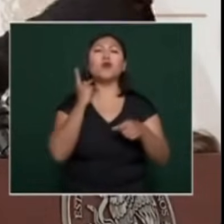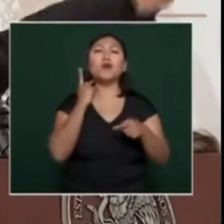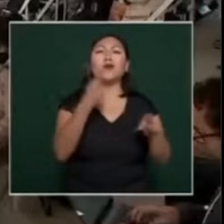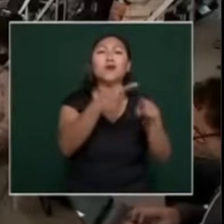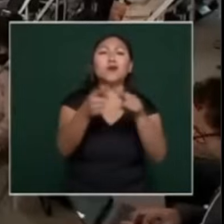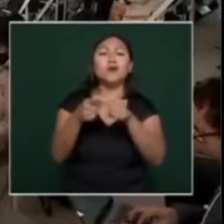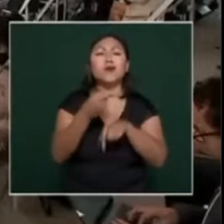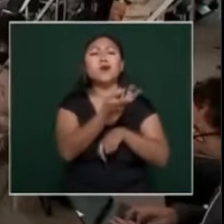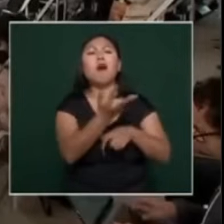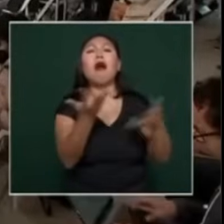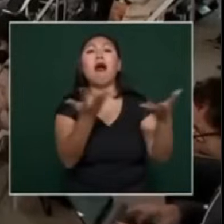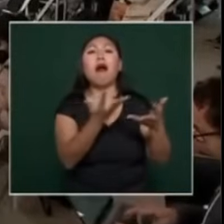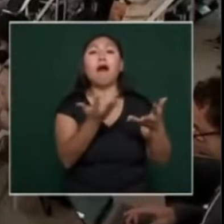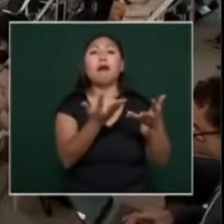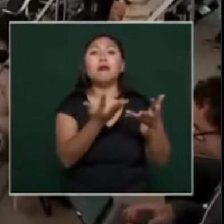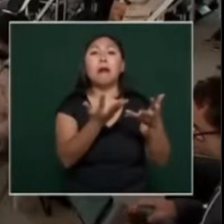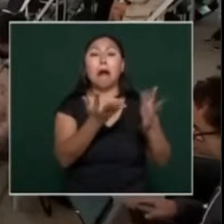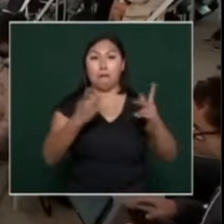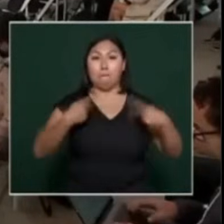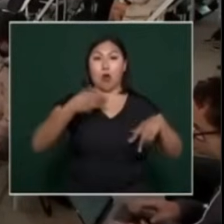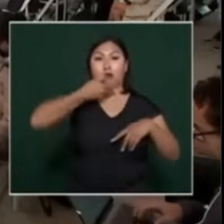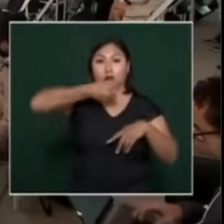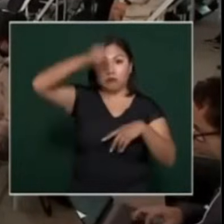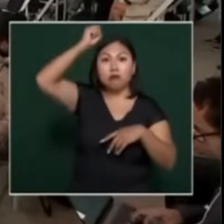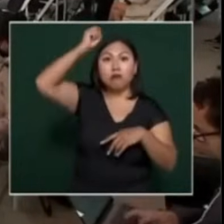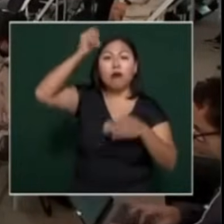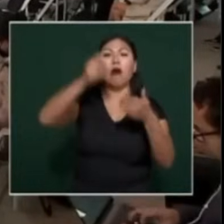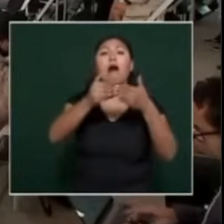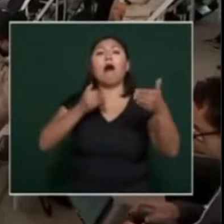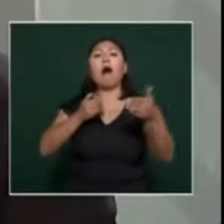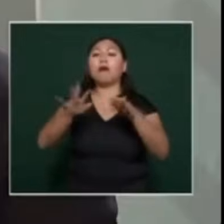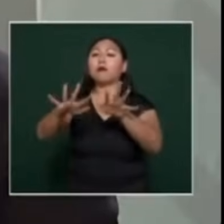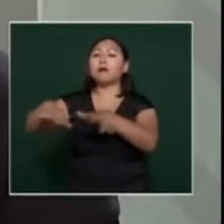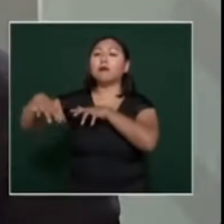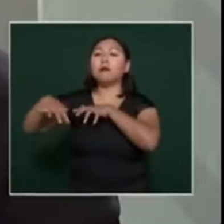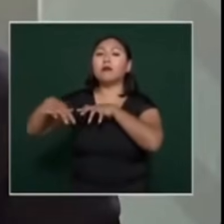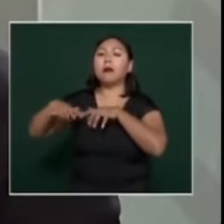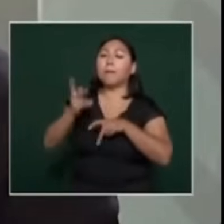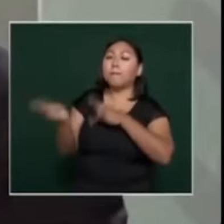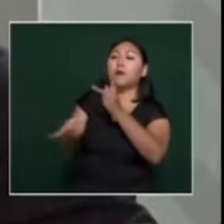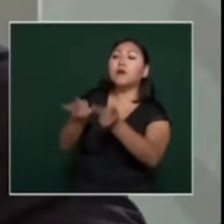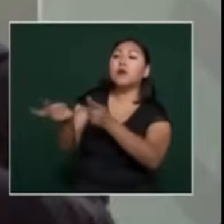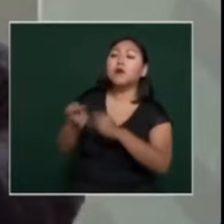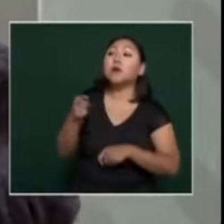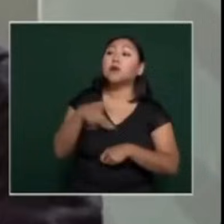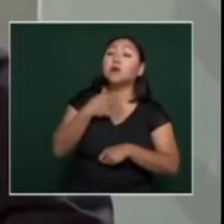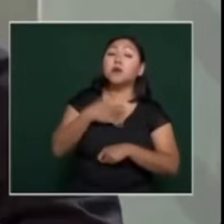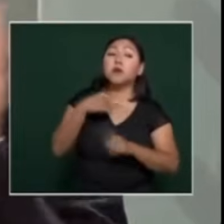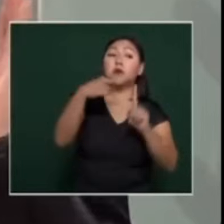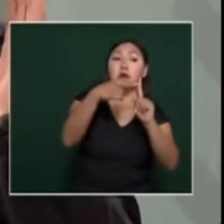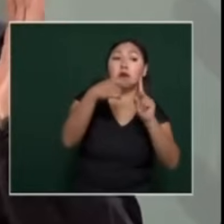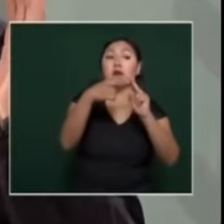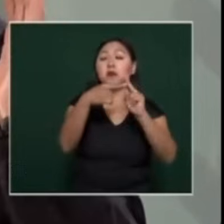que Harfuch se reunió con sus simpatizantes y ha decidido ceder